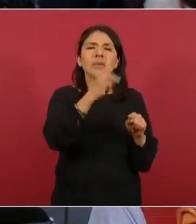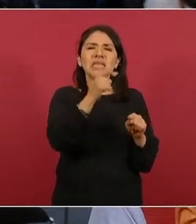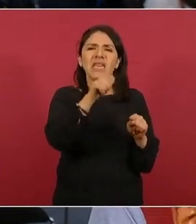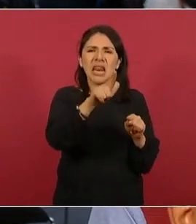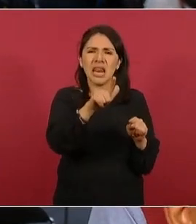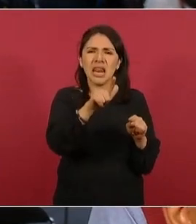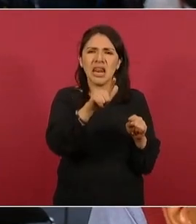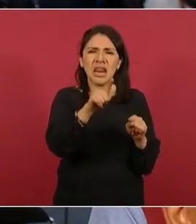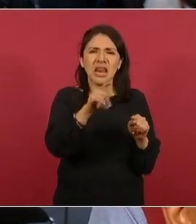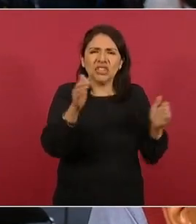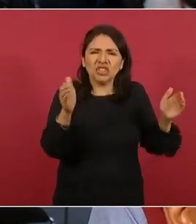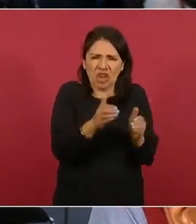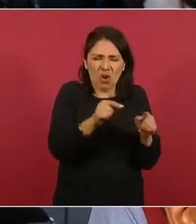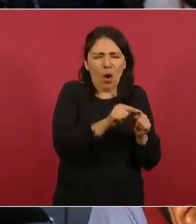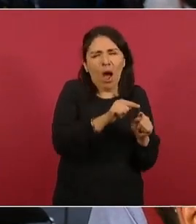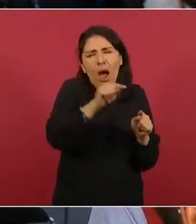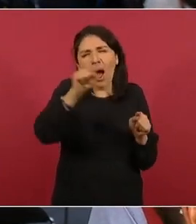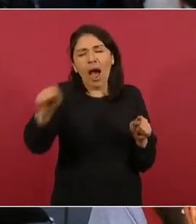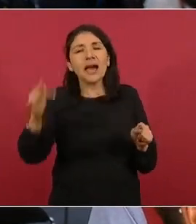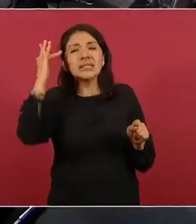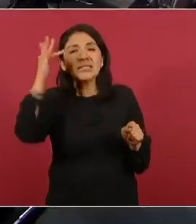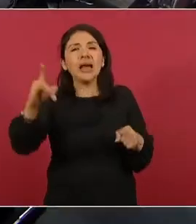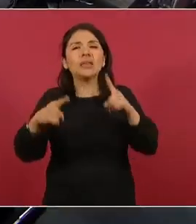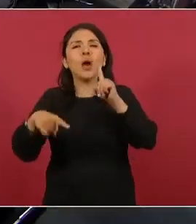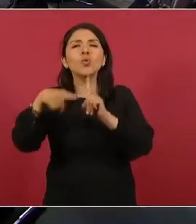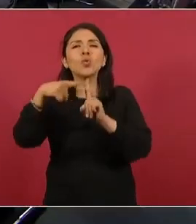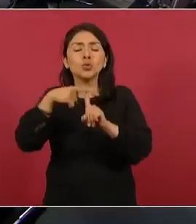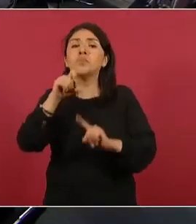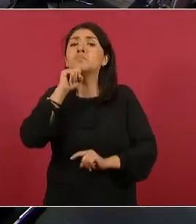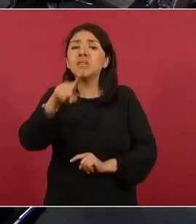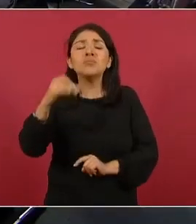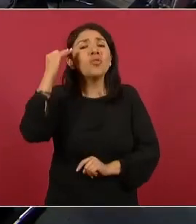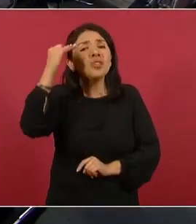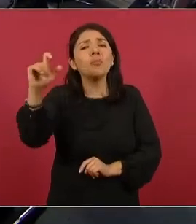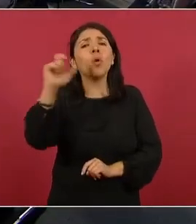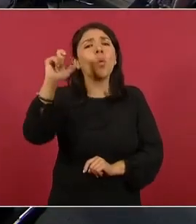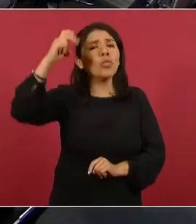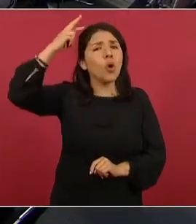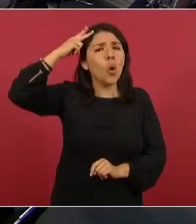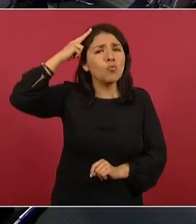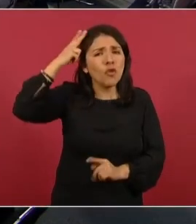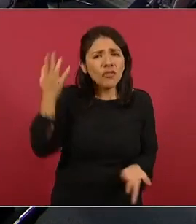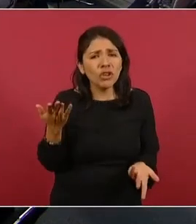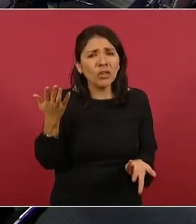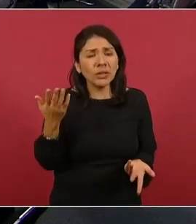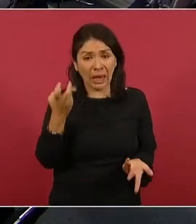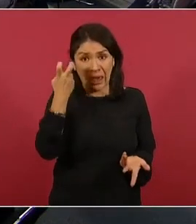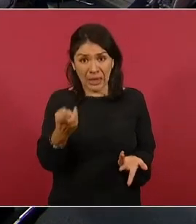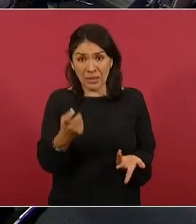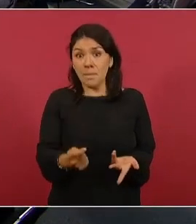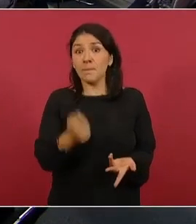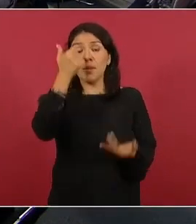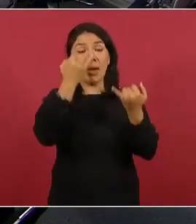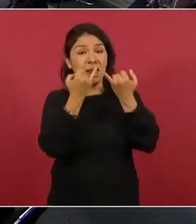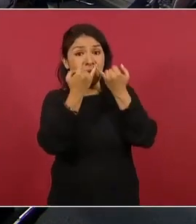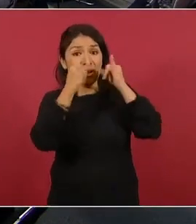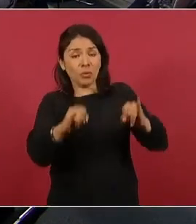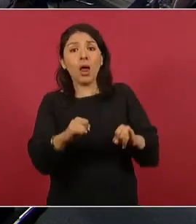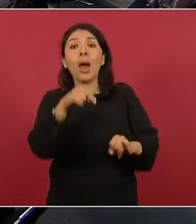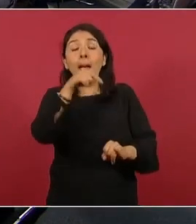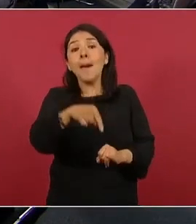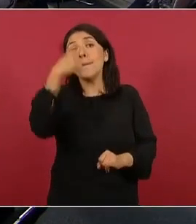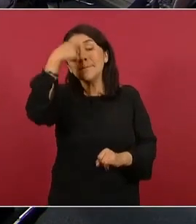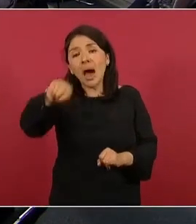Cruz, que hoy sí, es… en la época de Porfirio Díaz. Sí, ese se estrenó, inclusive era